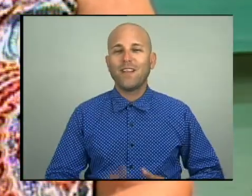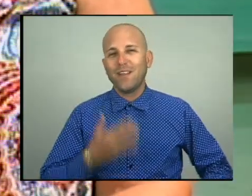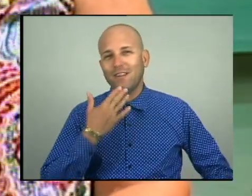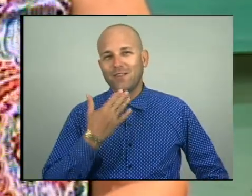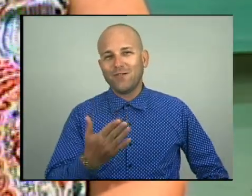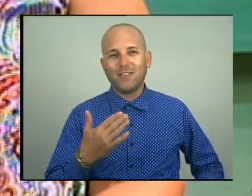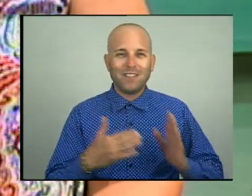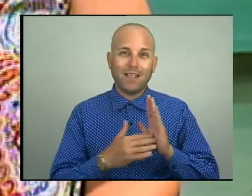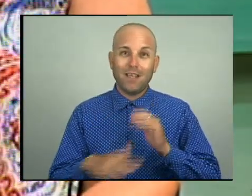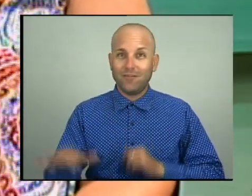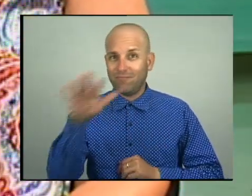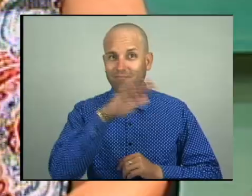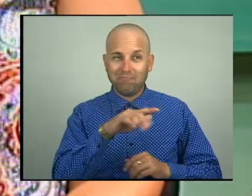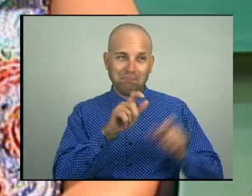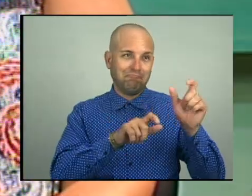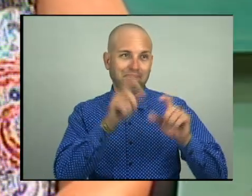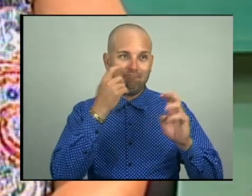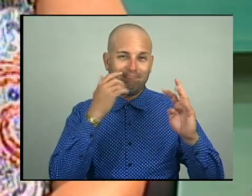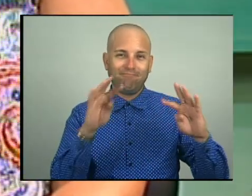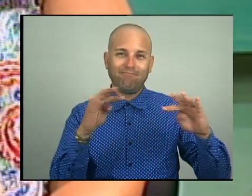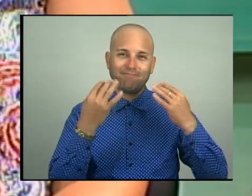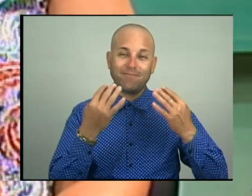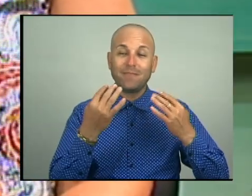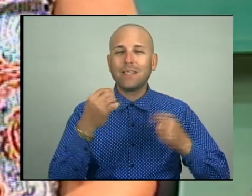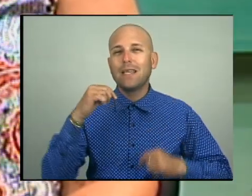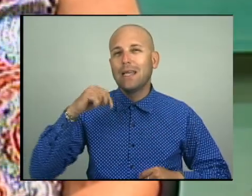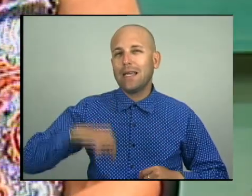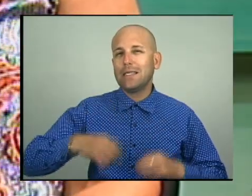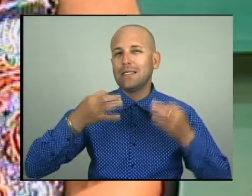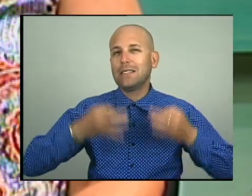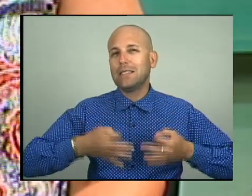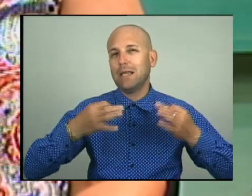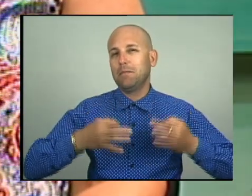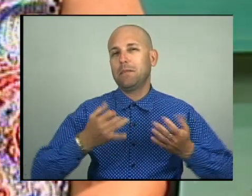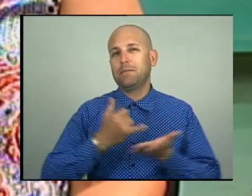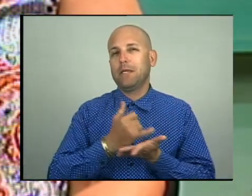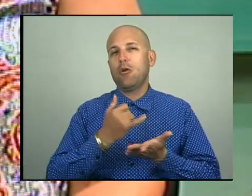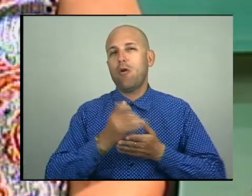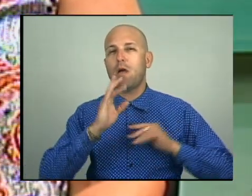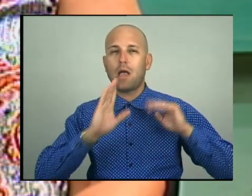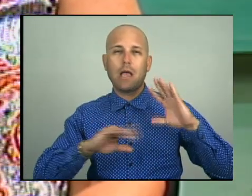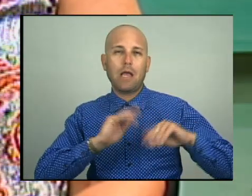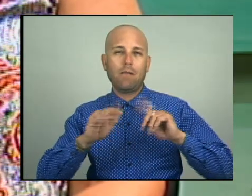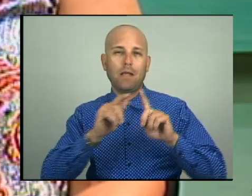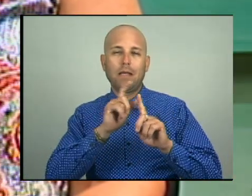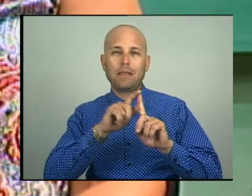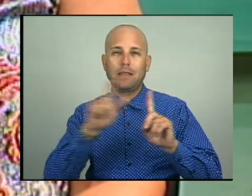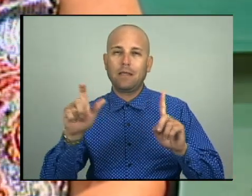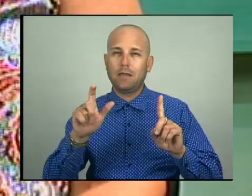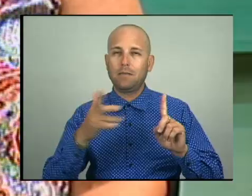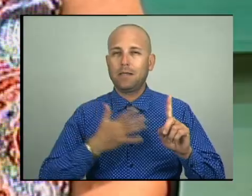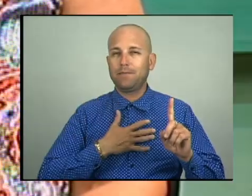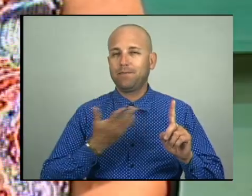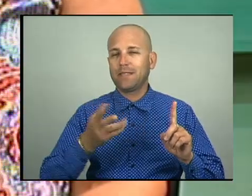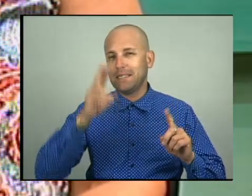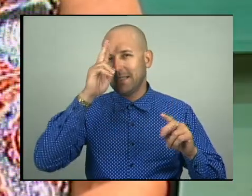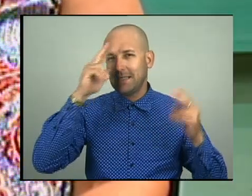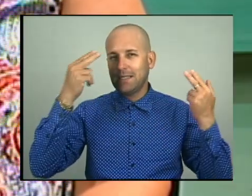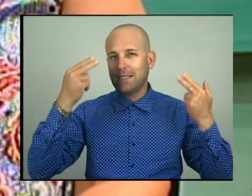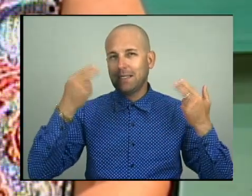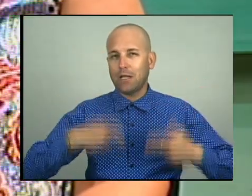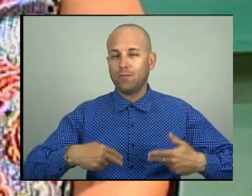Buenas tardes, amigos y amigas televidentes. En este programa dedicado a temas de salud estaremos conversando hoy acerca de la tetralogía de